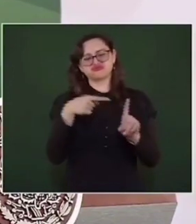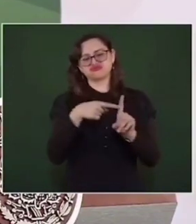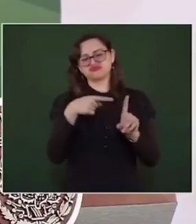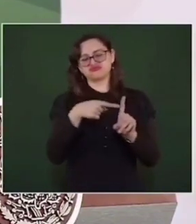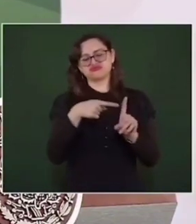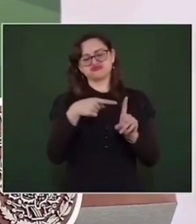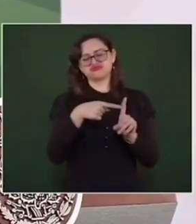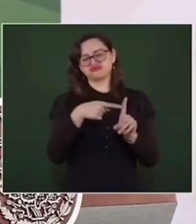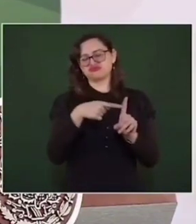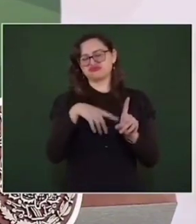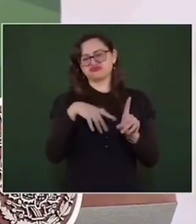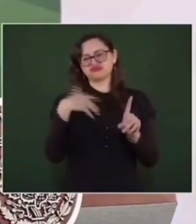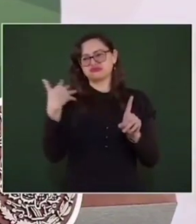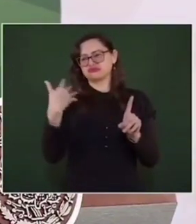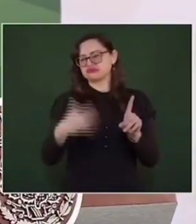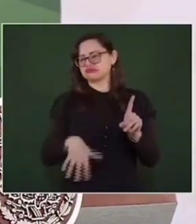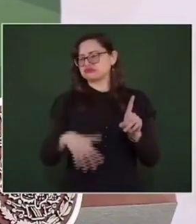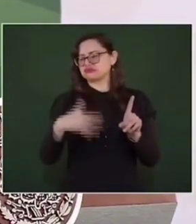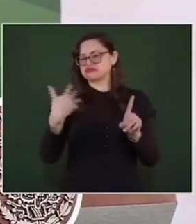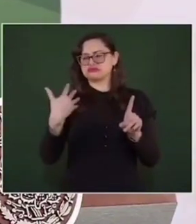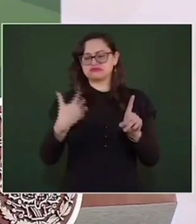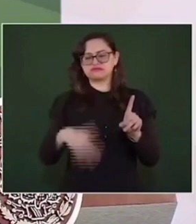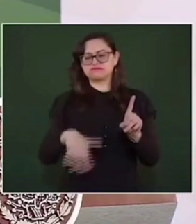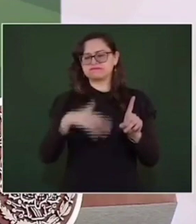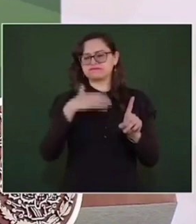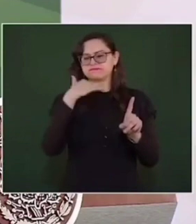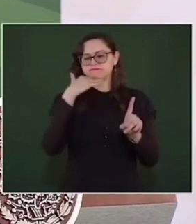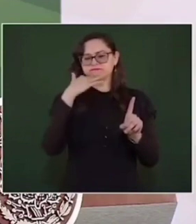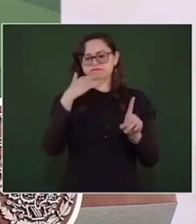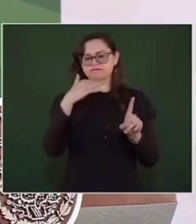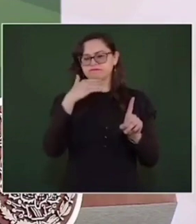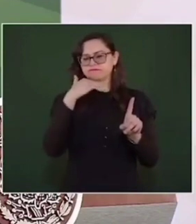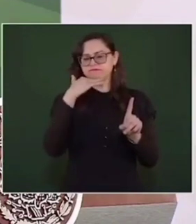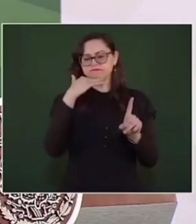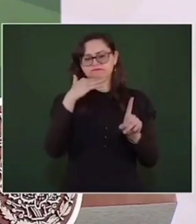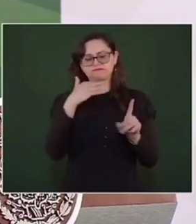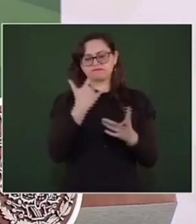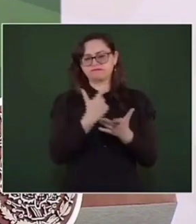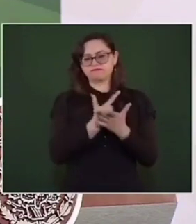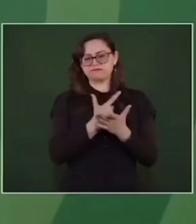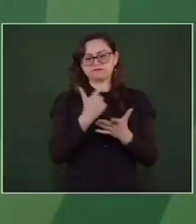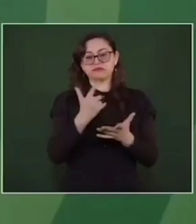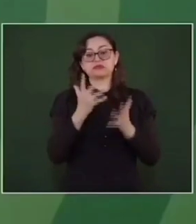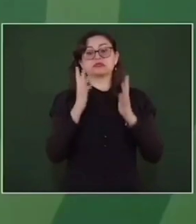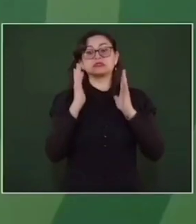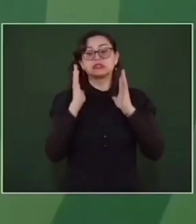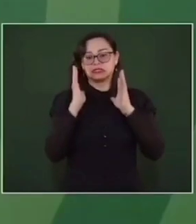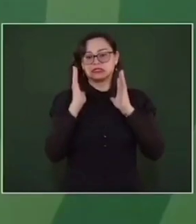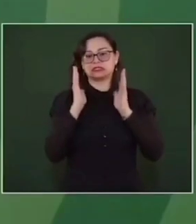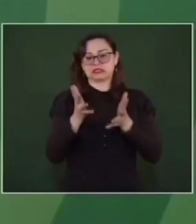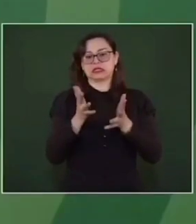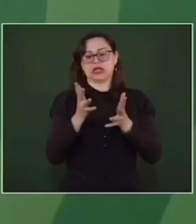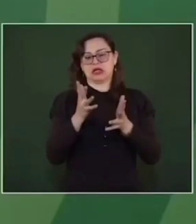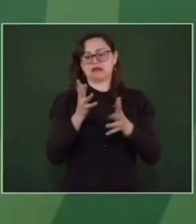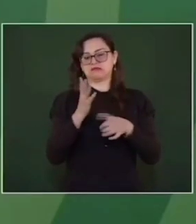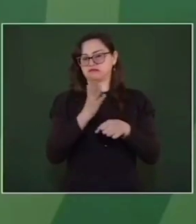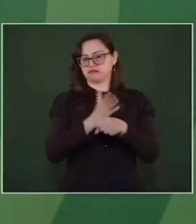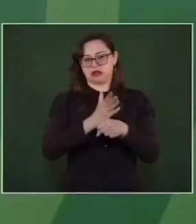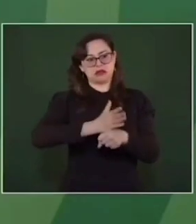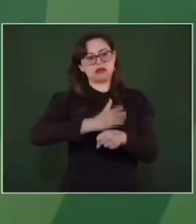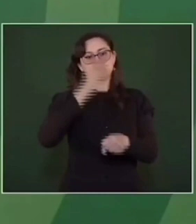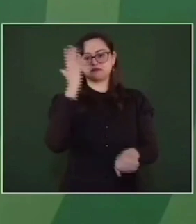encuentra hoy declarado culpable en un tribunal de Brooklyn,